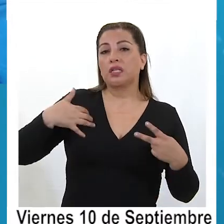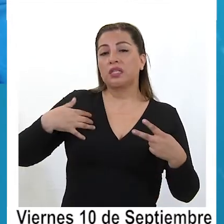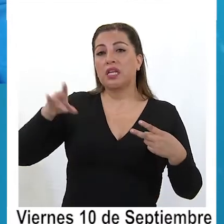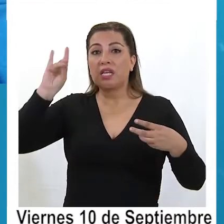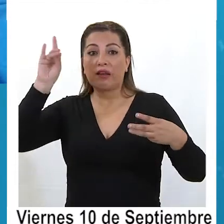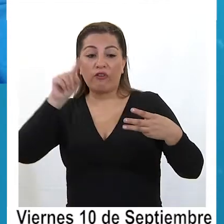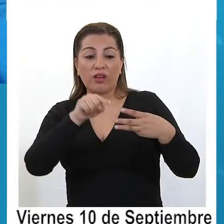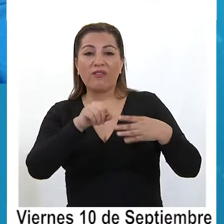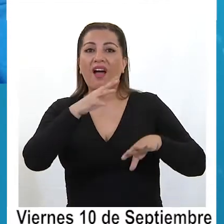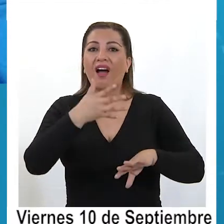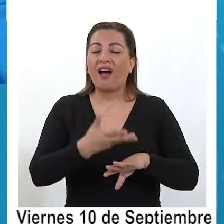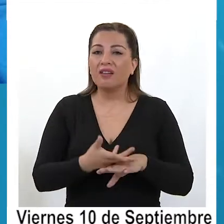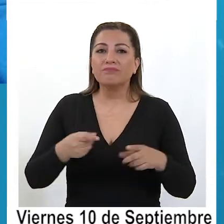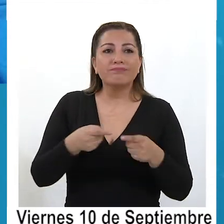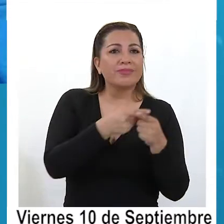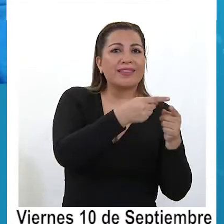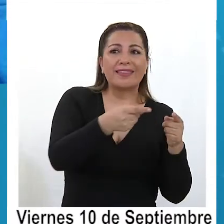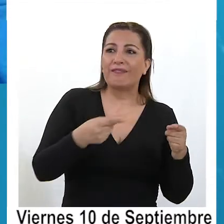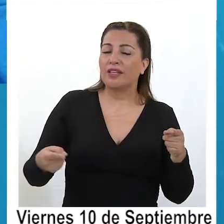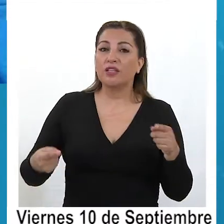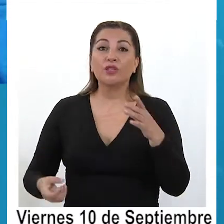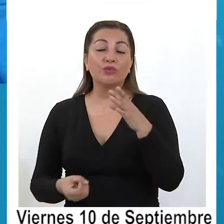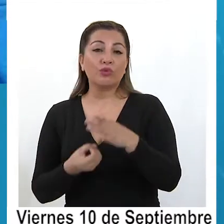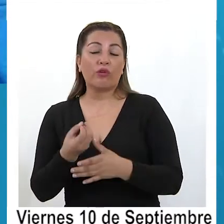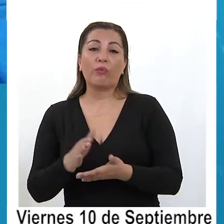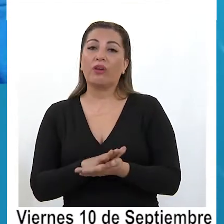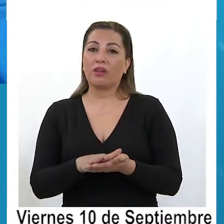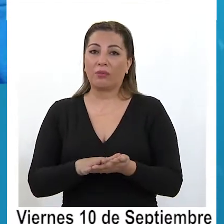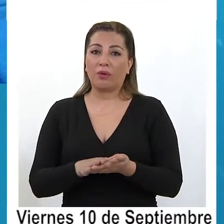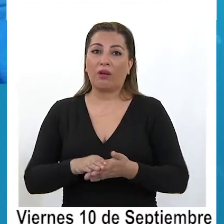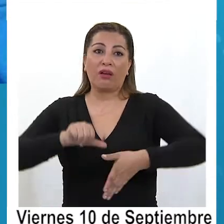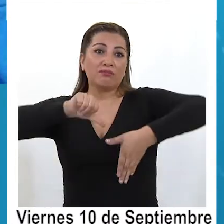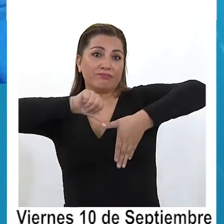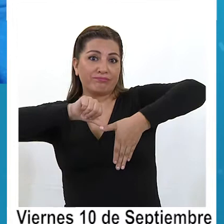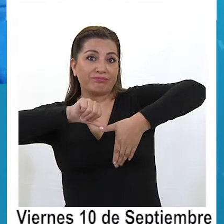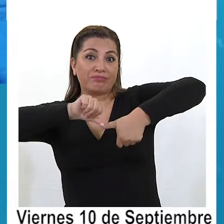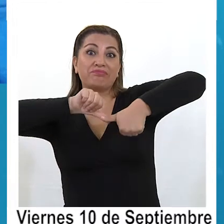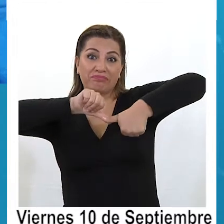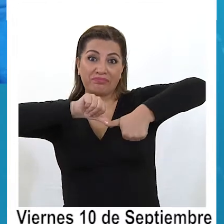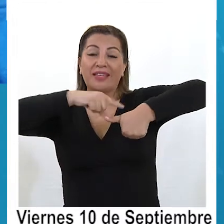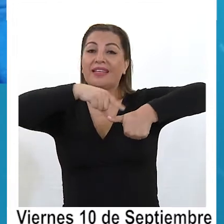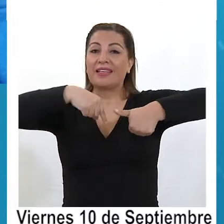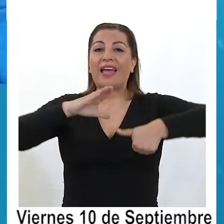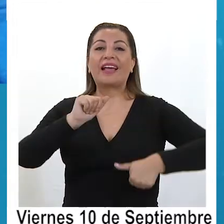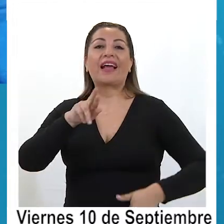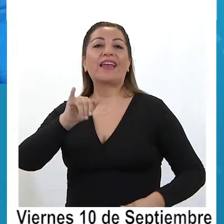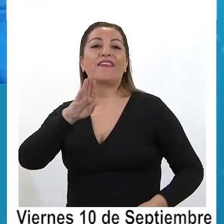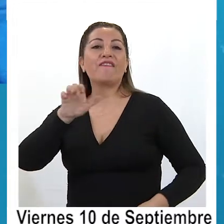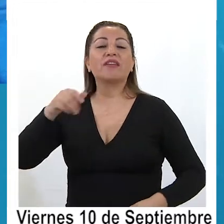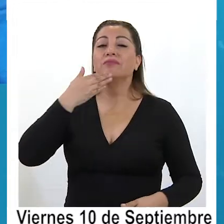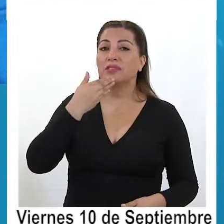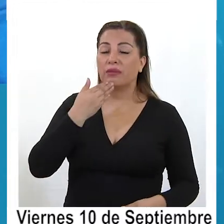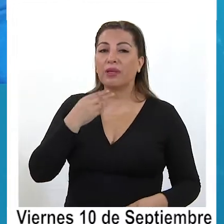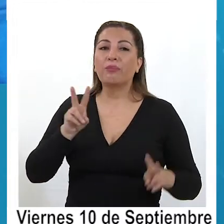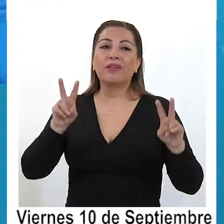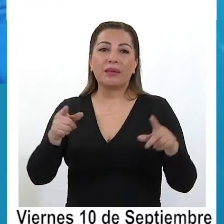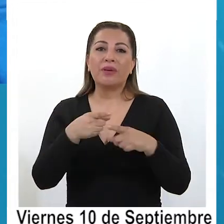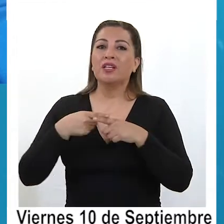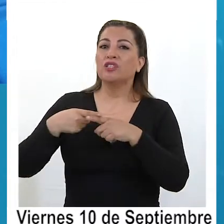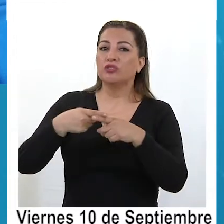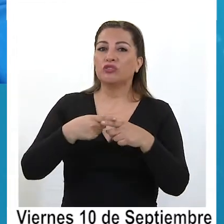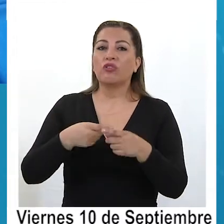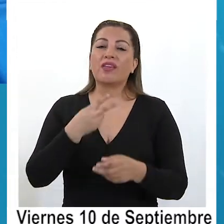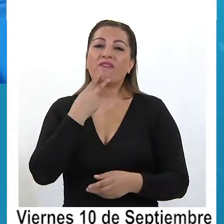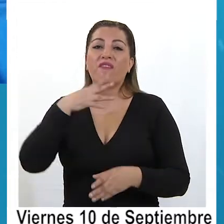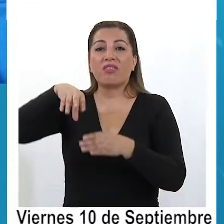Bolivia. Hoy día hay toda una dinámica de flujos migratorios nuevos de Centroamérica y el Caribe, y esto se da, por cierto, por la situación socioeconómica que viene en